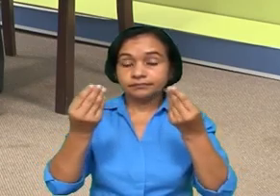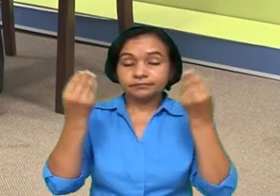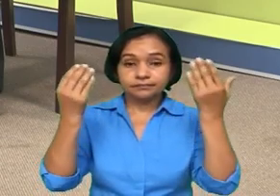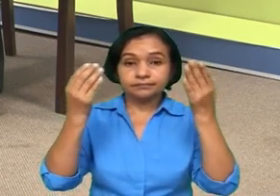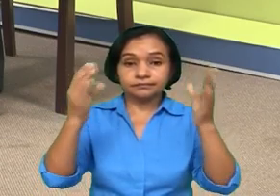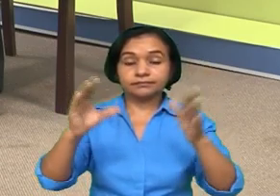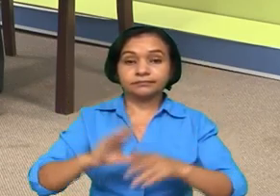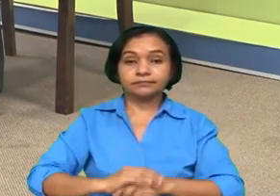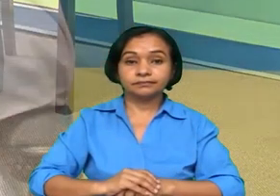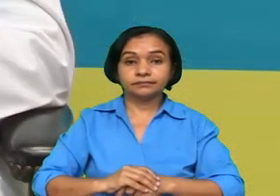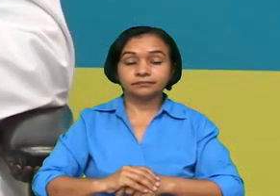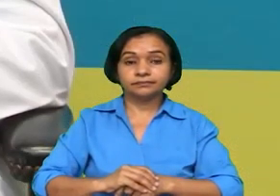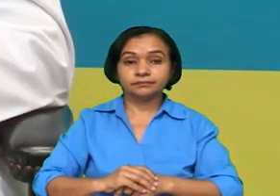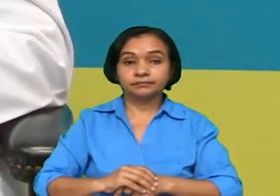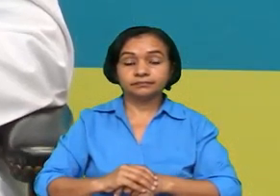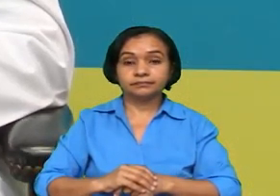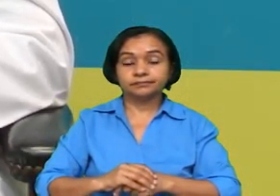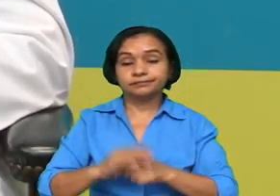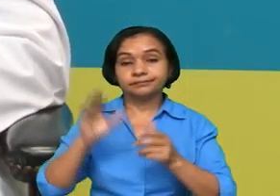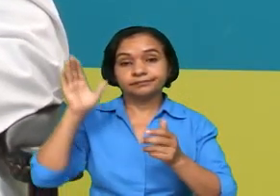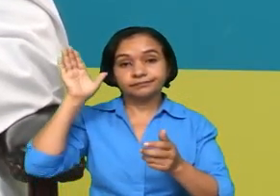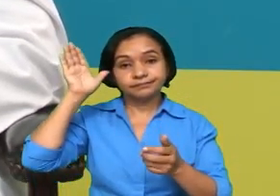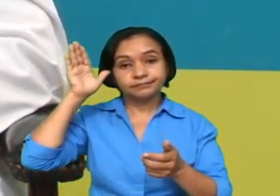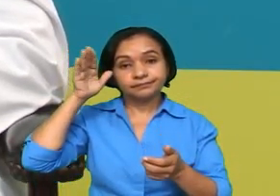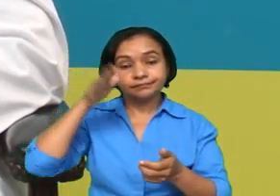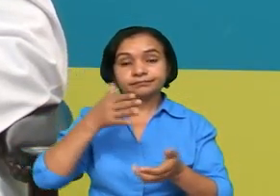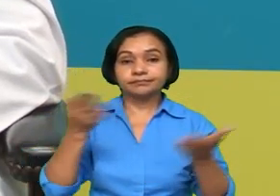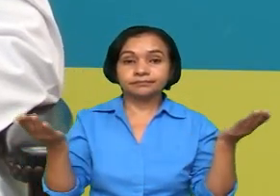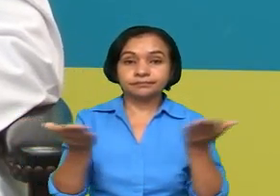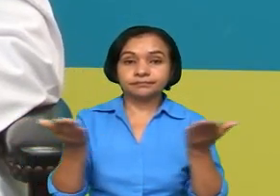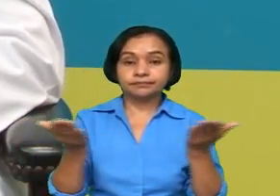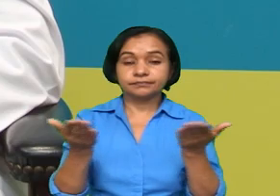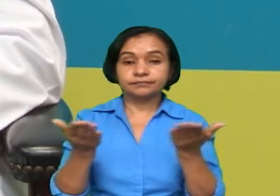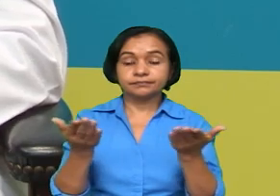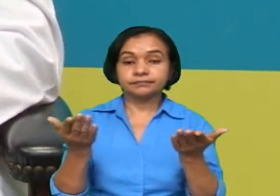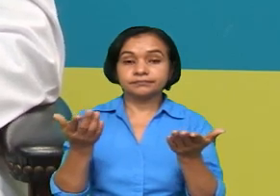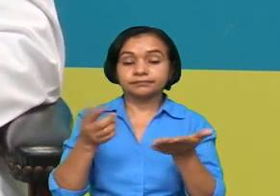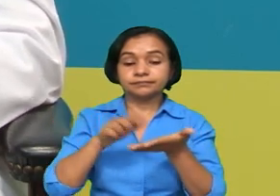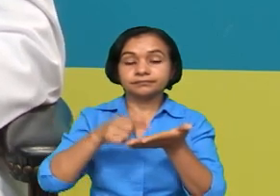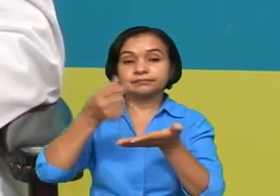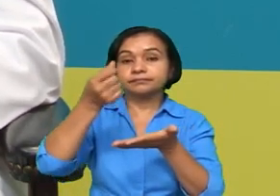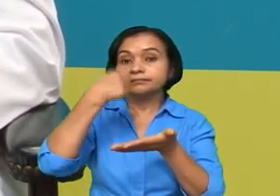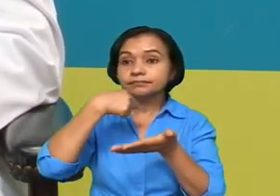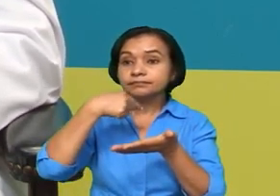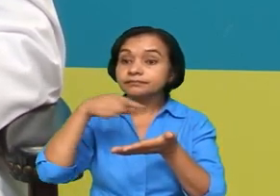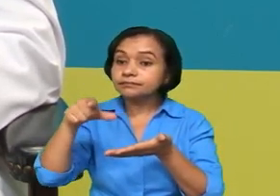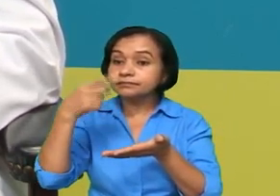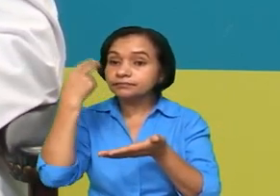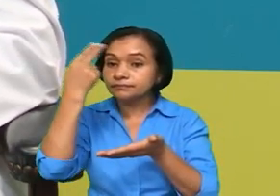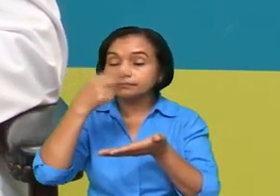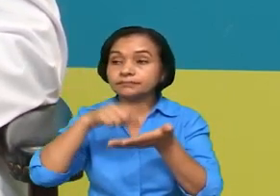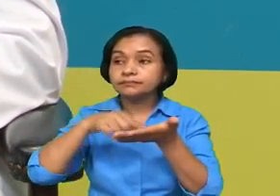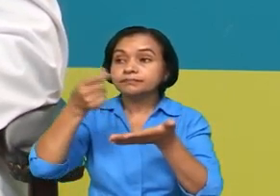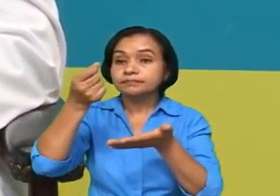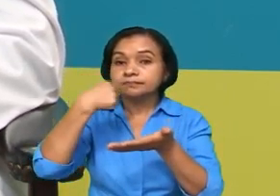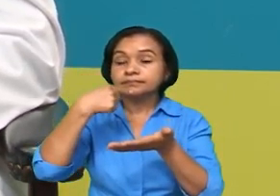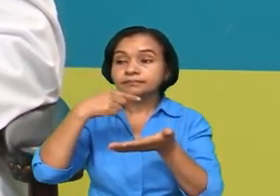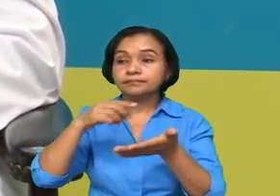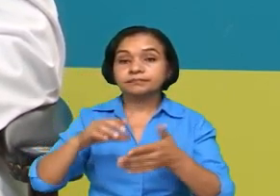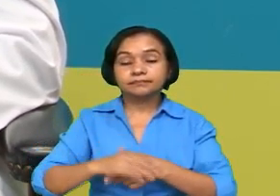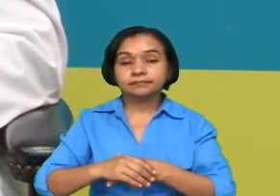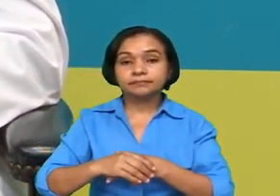factores. Y pues lamentablemente vas a la farmacia y es como que estés yendo a una pulpería. Feliz.